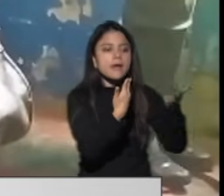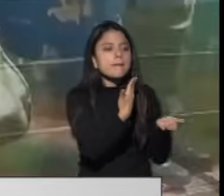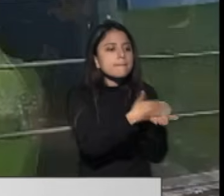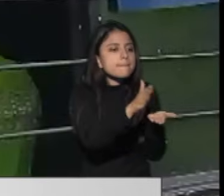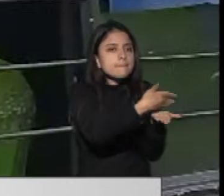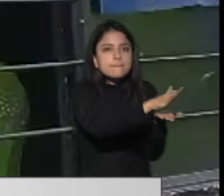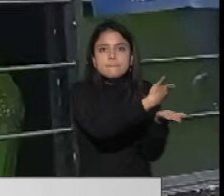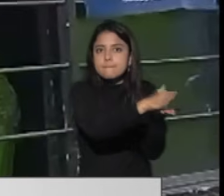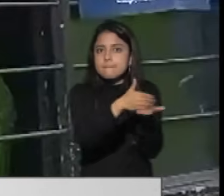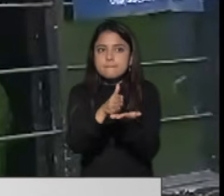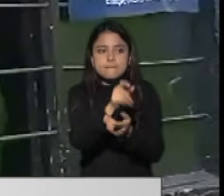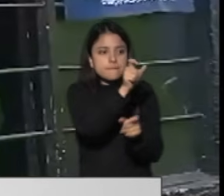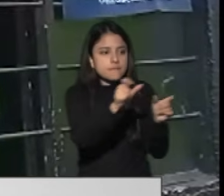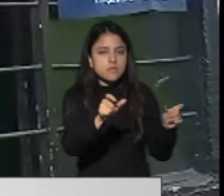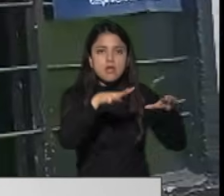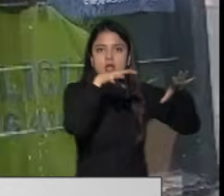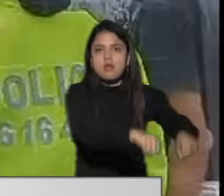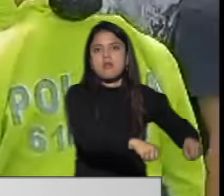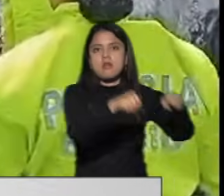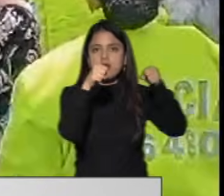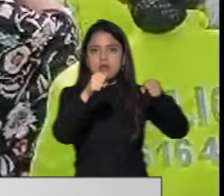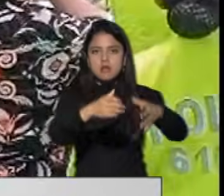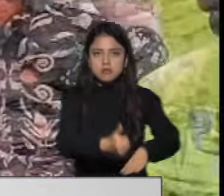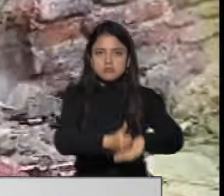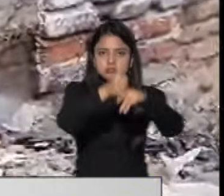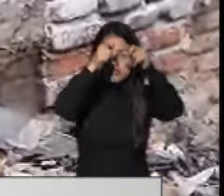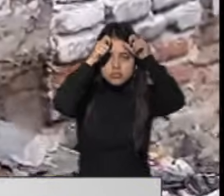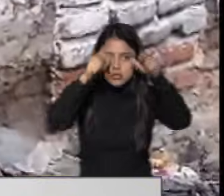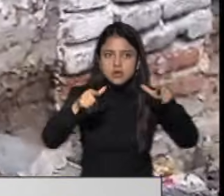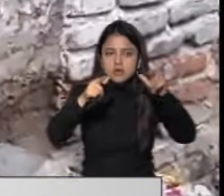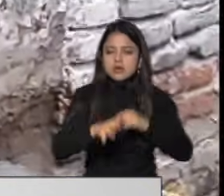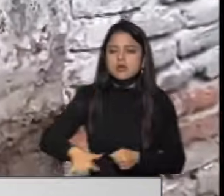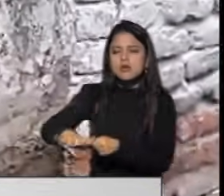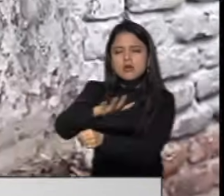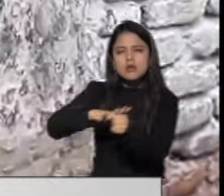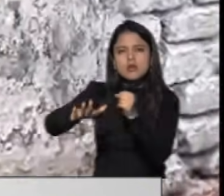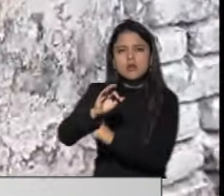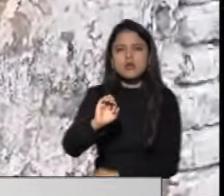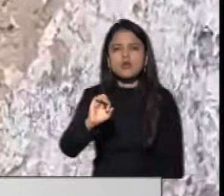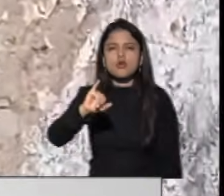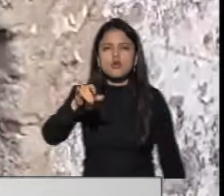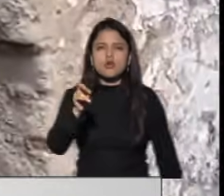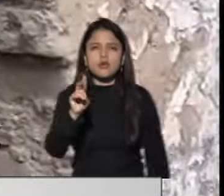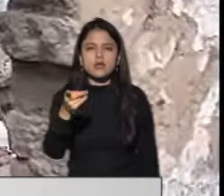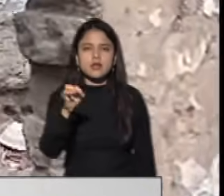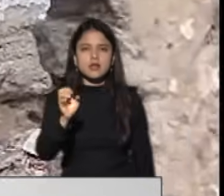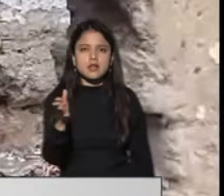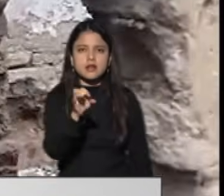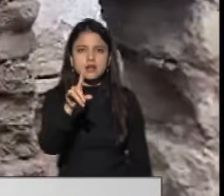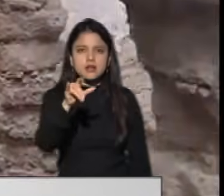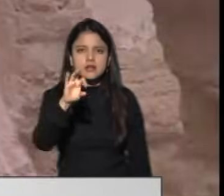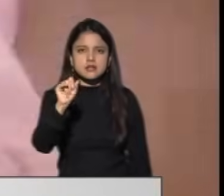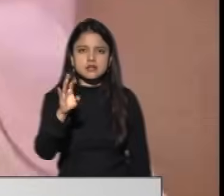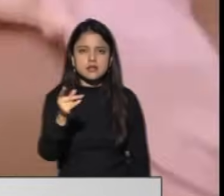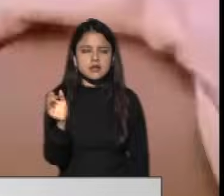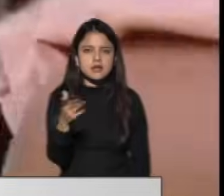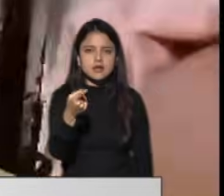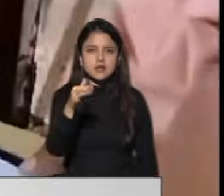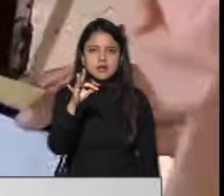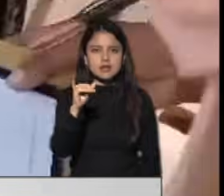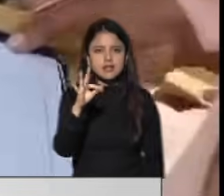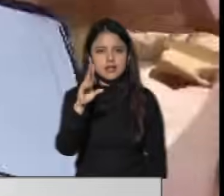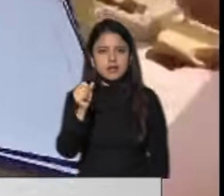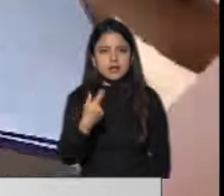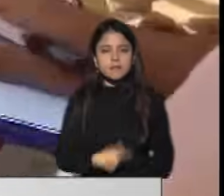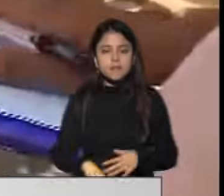barrio Jorge Eliezer, Gaitán y Loreto de este municipio, y según cálculos preliminares estarían avaluados en un poco más de